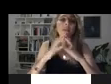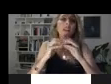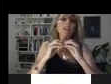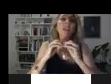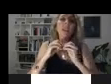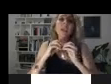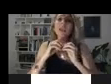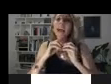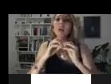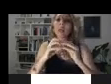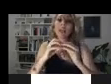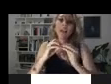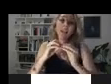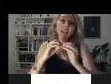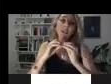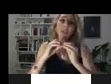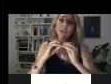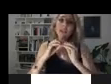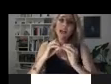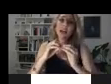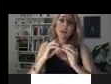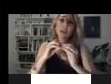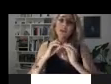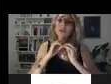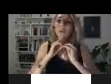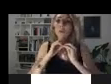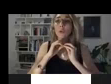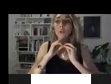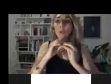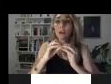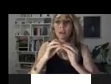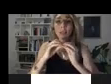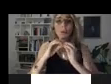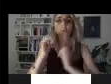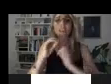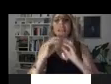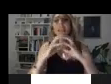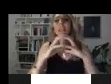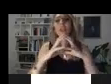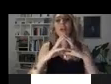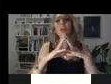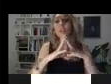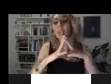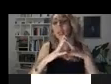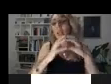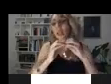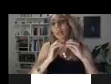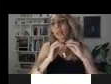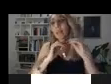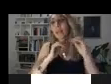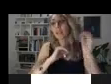Moulin dice que la obra de arte es un bien raro, durable, que ofrece a quien lo